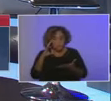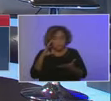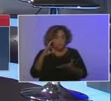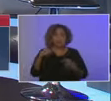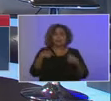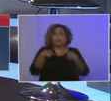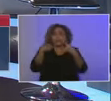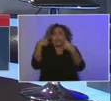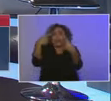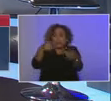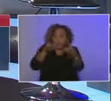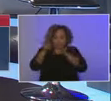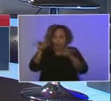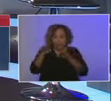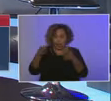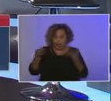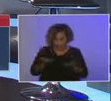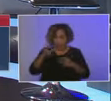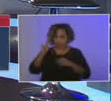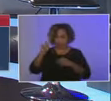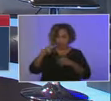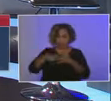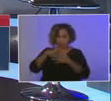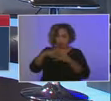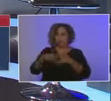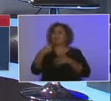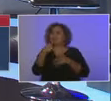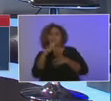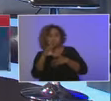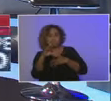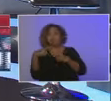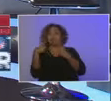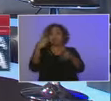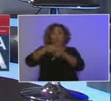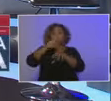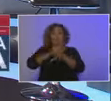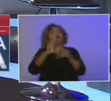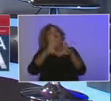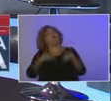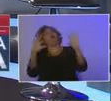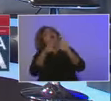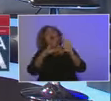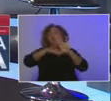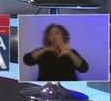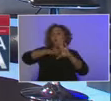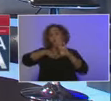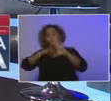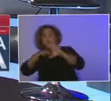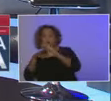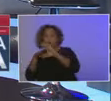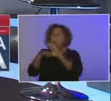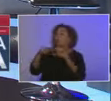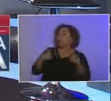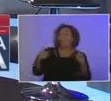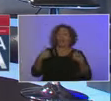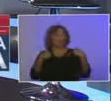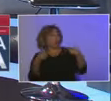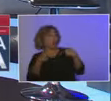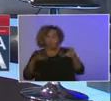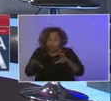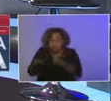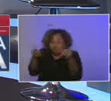durante tanto tiempo a través de este programa. En Puerto Rico se habla mucho, pero se hace poco. Los políticos hablan muchísimo, pero